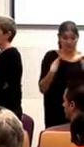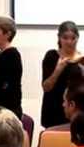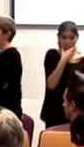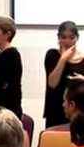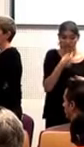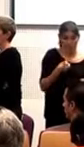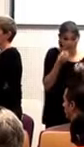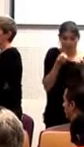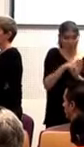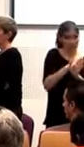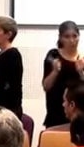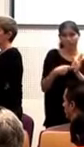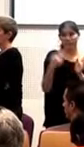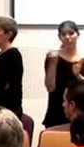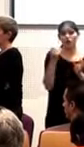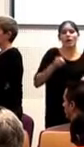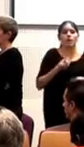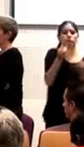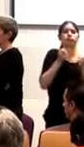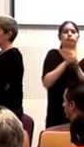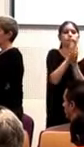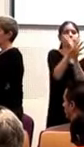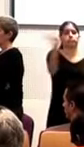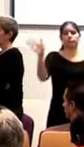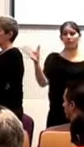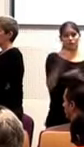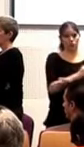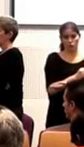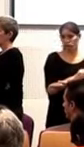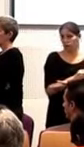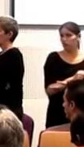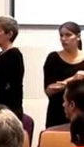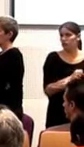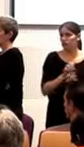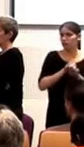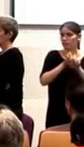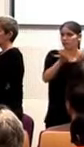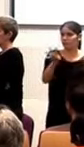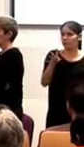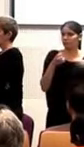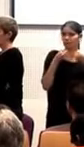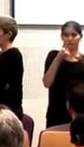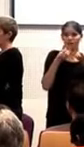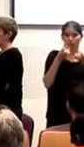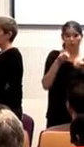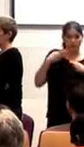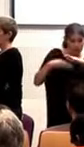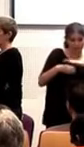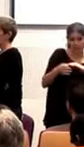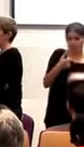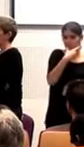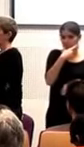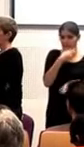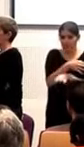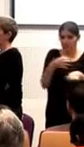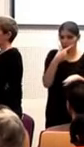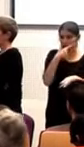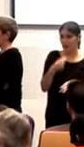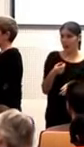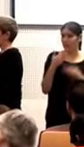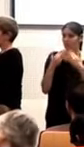la información y que ojalá se transmita a más escala y pueda acceder la gente a esta información. Gracias.